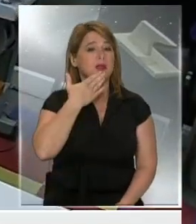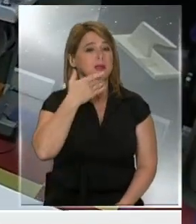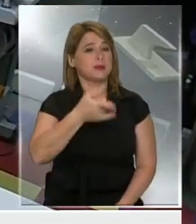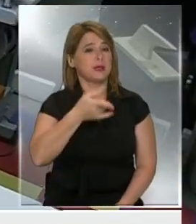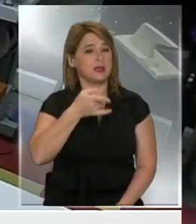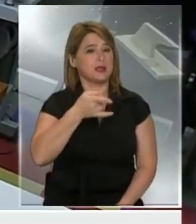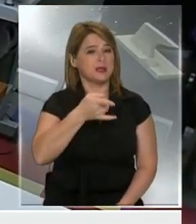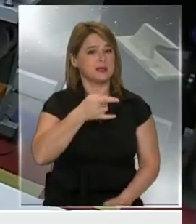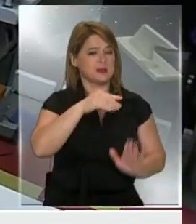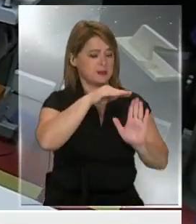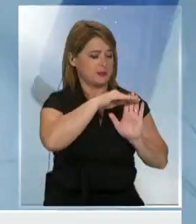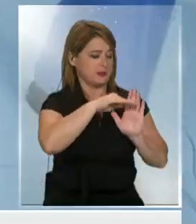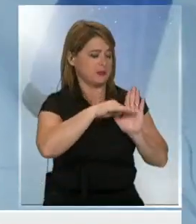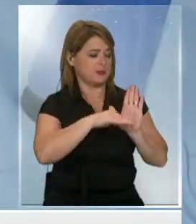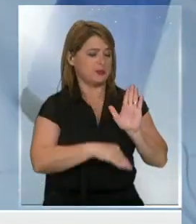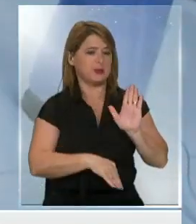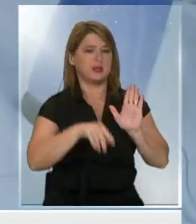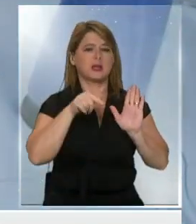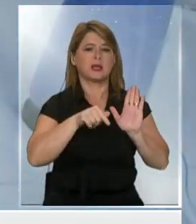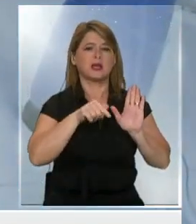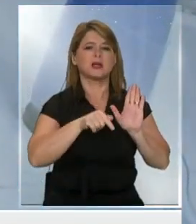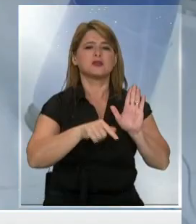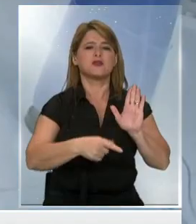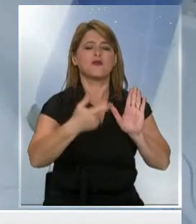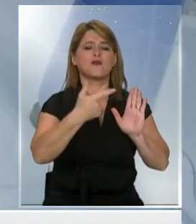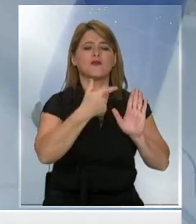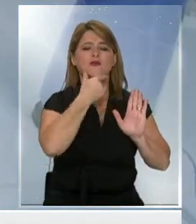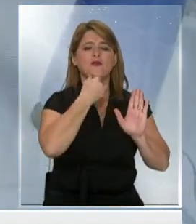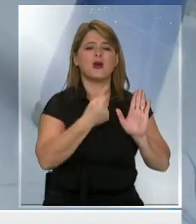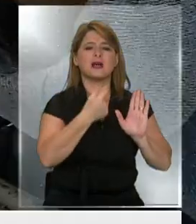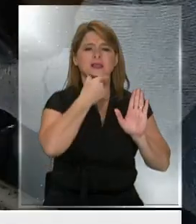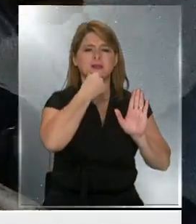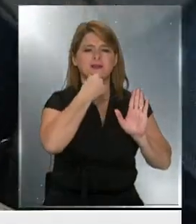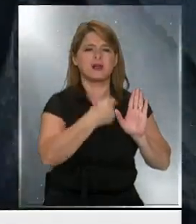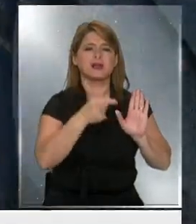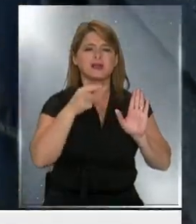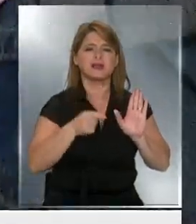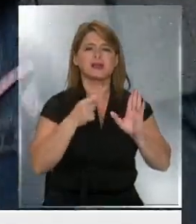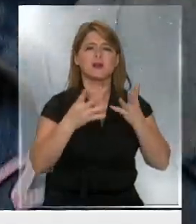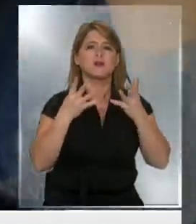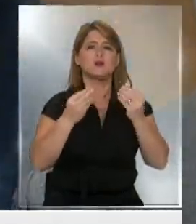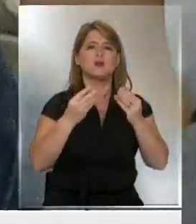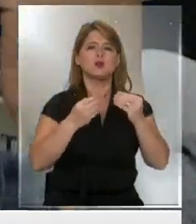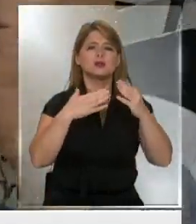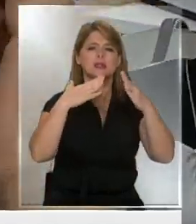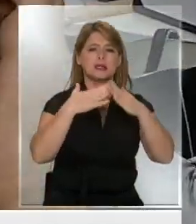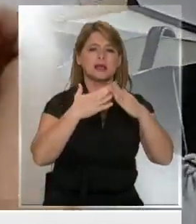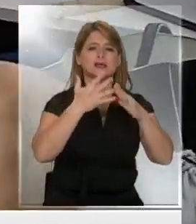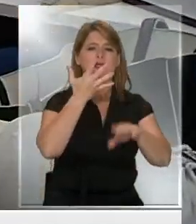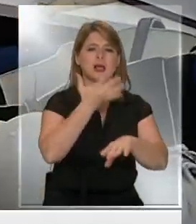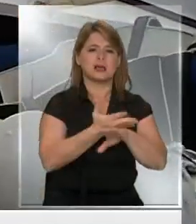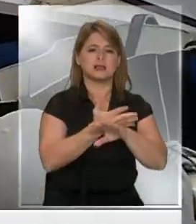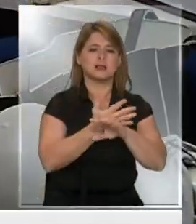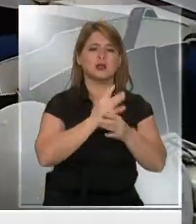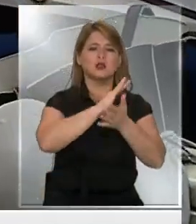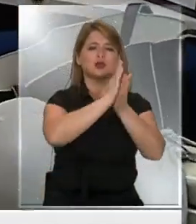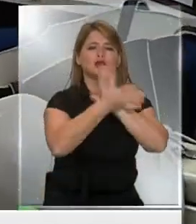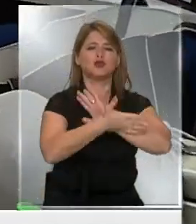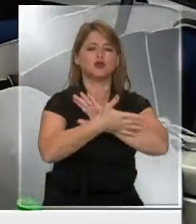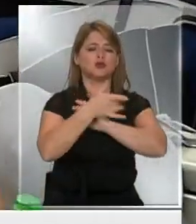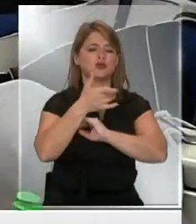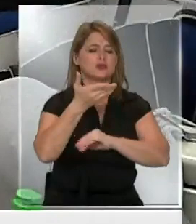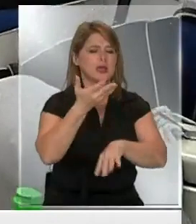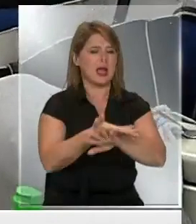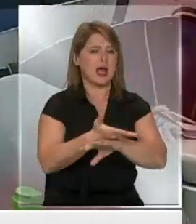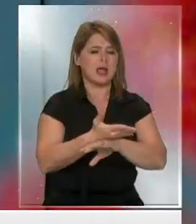con artículos caseros de acceso fácil presentes en gran parte de los hogares. Todos tenemos paños de cocina